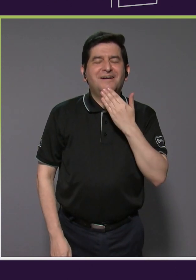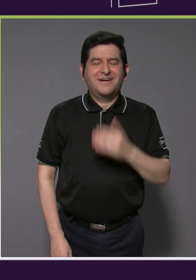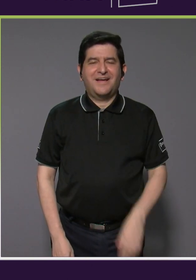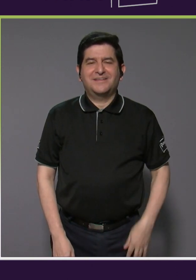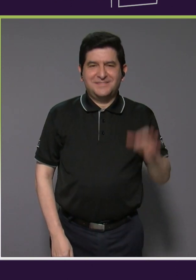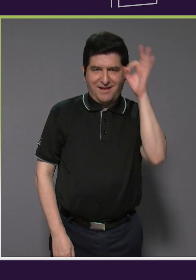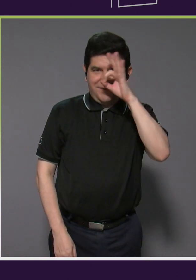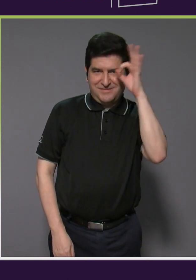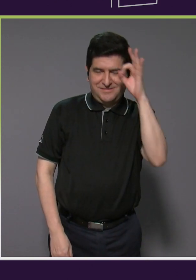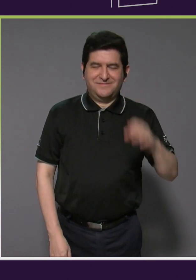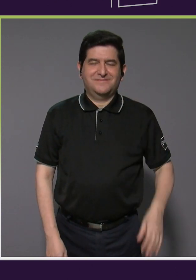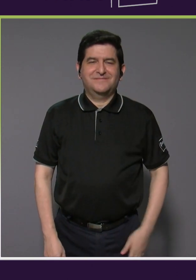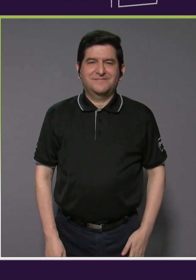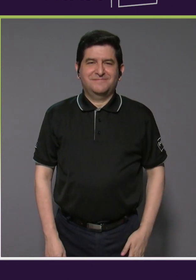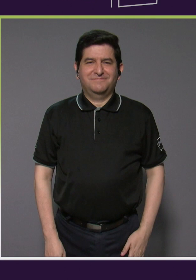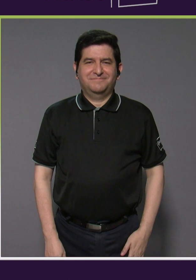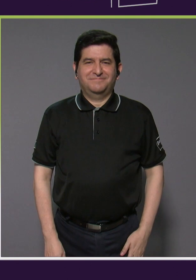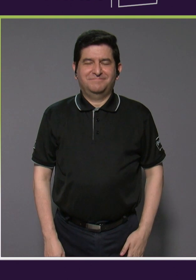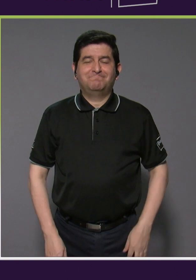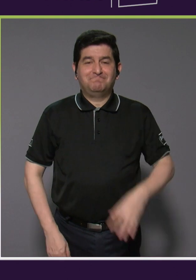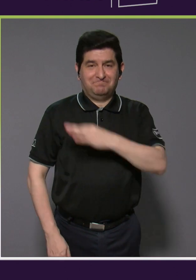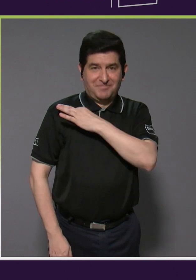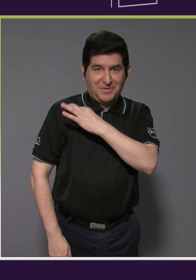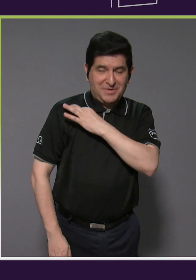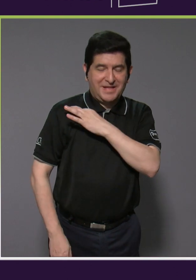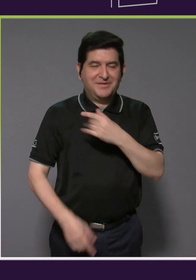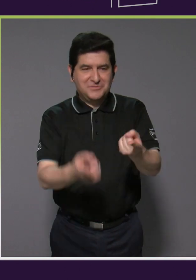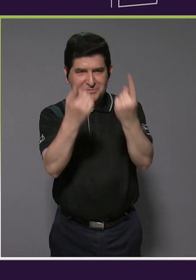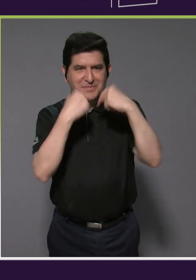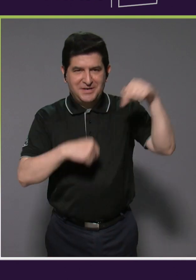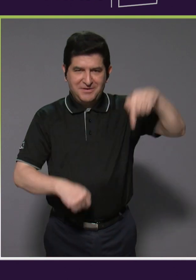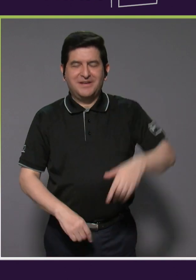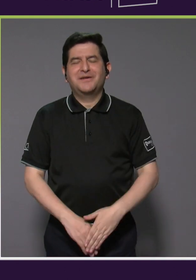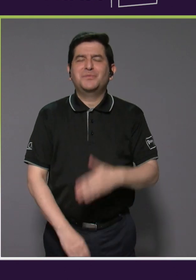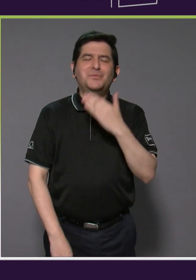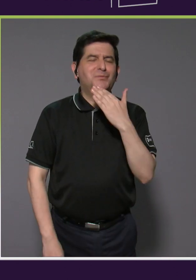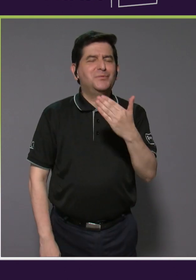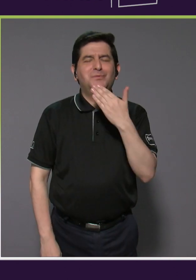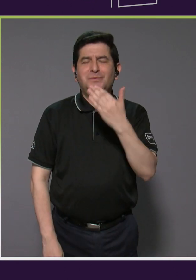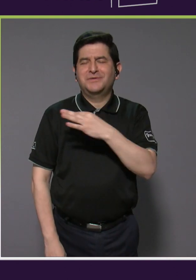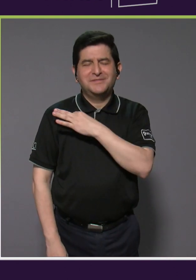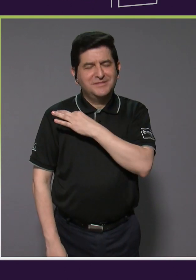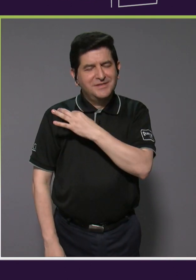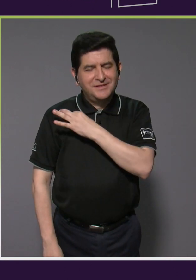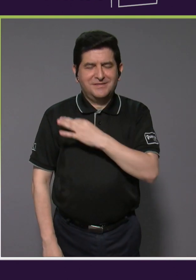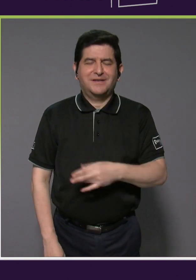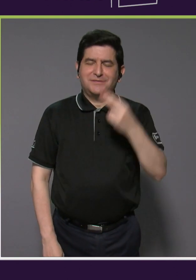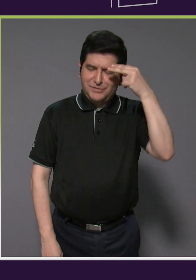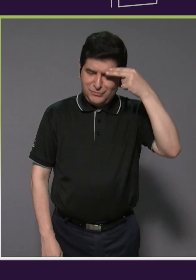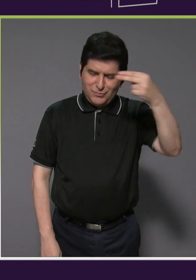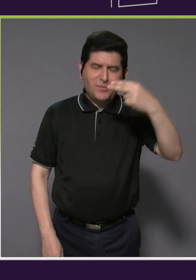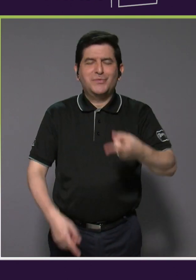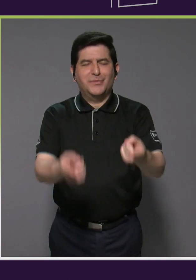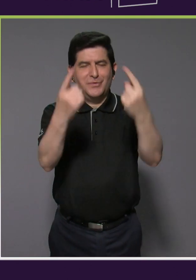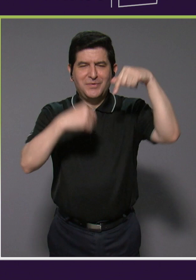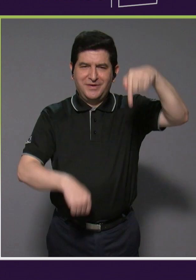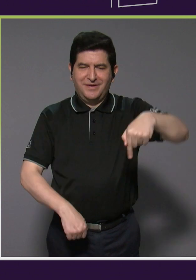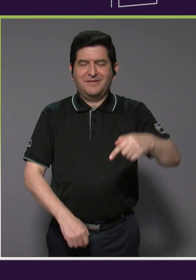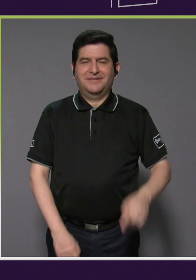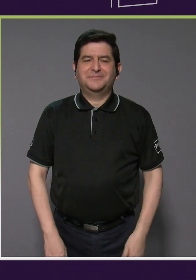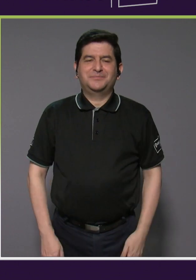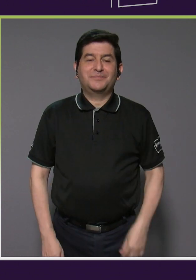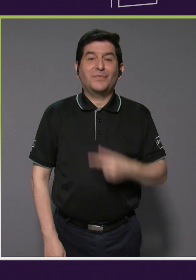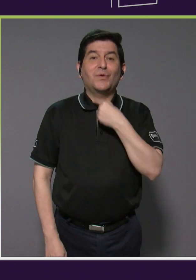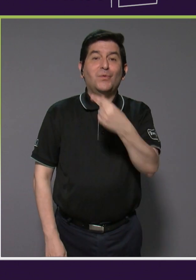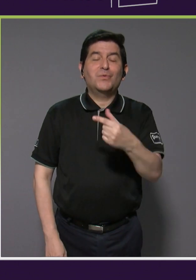Fernanda, por invitarnos para estar aquí. Sí, muchas gracias por la invitación, es un honor estar acá con ustedes. Es un